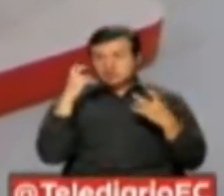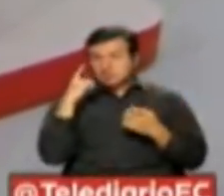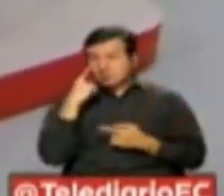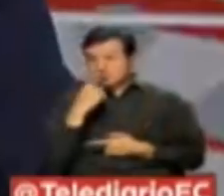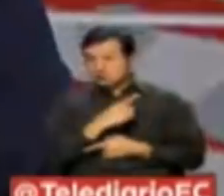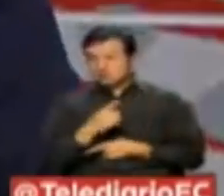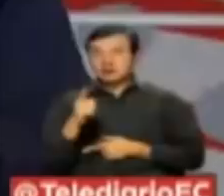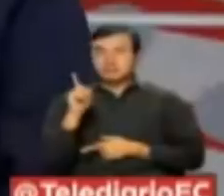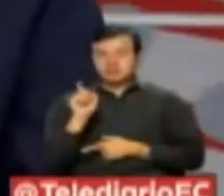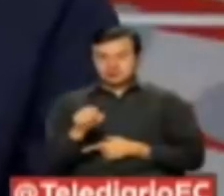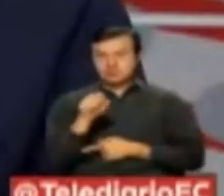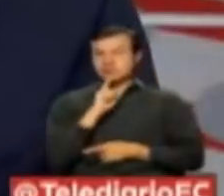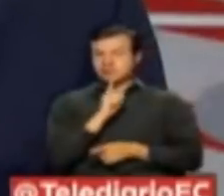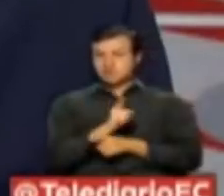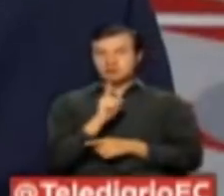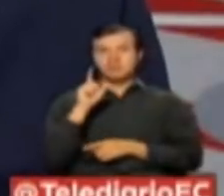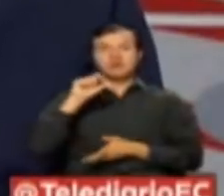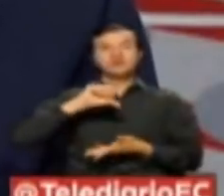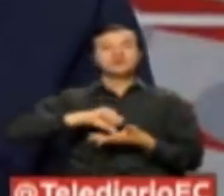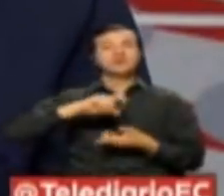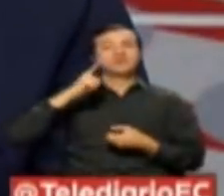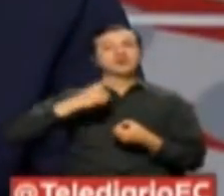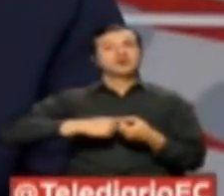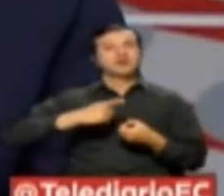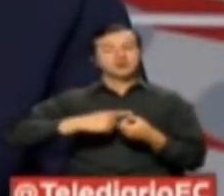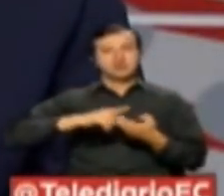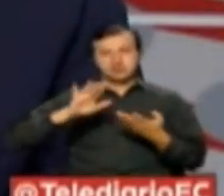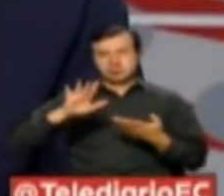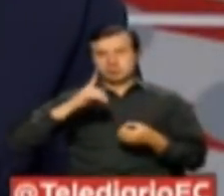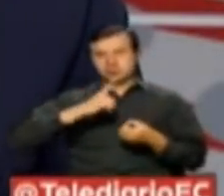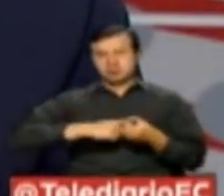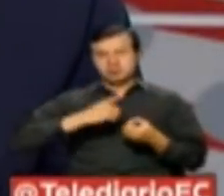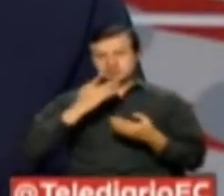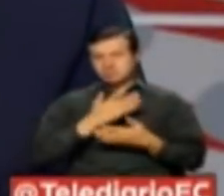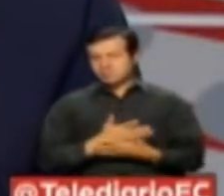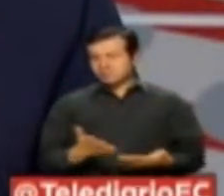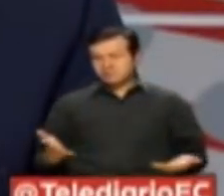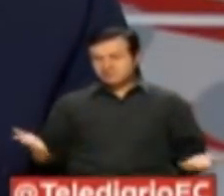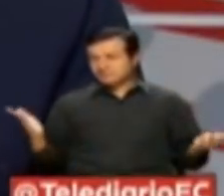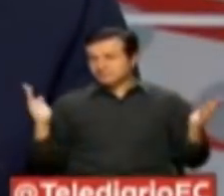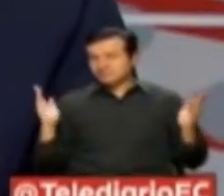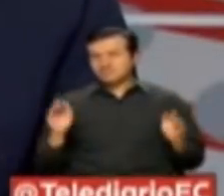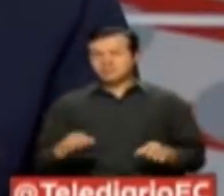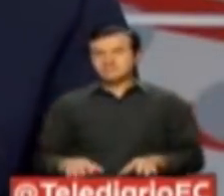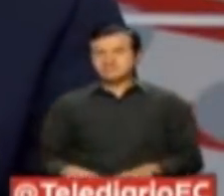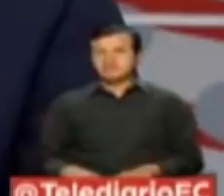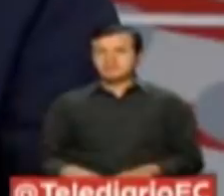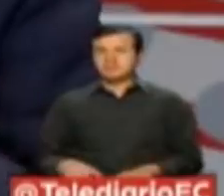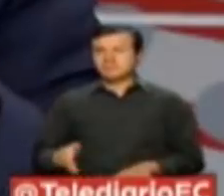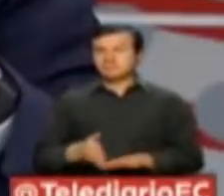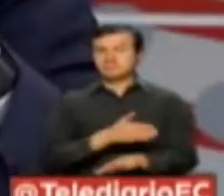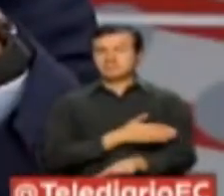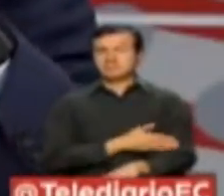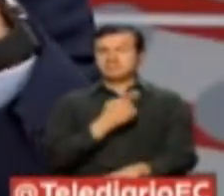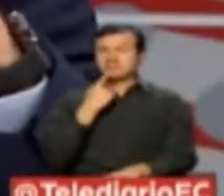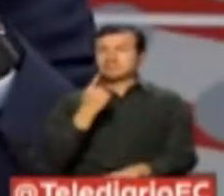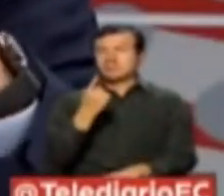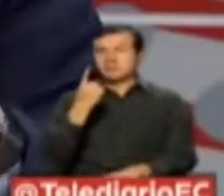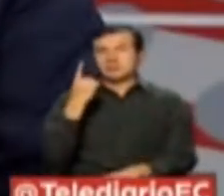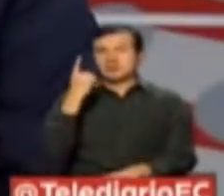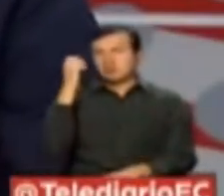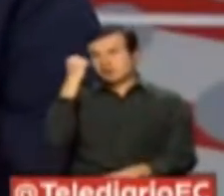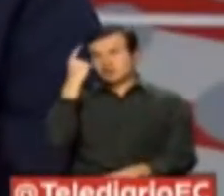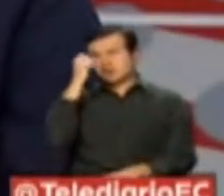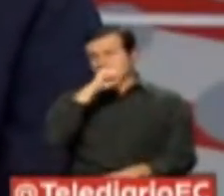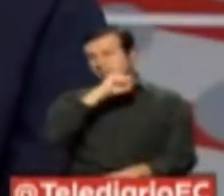pero volviendo a la ciudad de quito y que aquí sencillamente lo que usted acaba de decir hace un rato ya nos hace